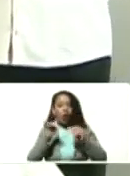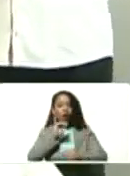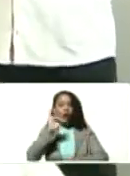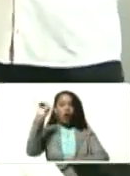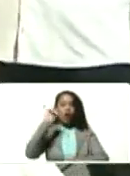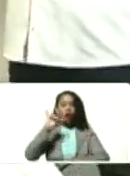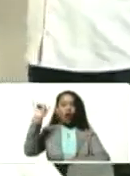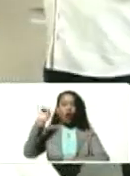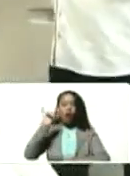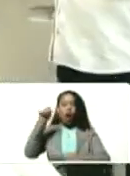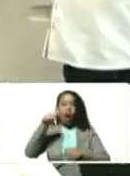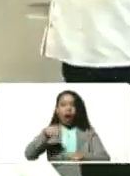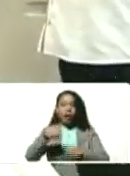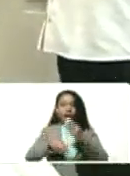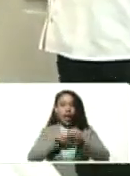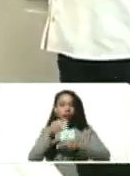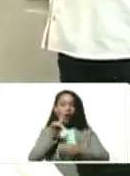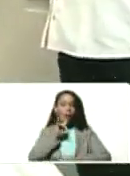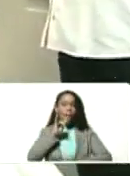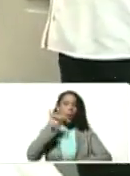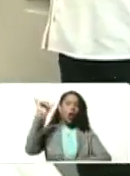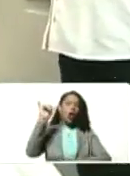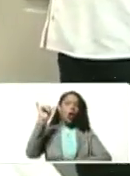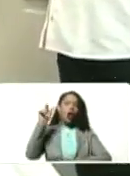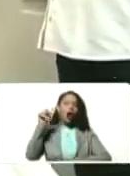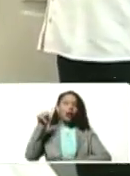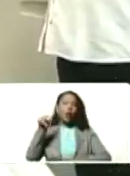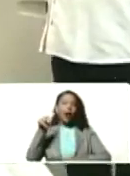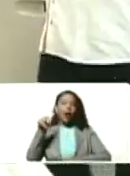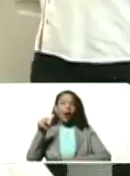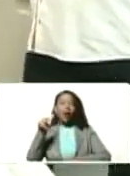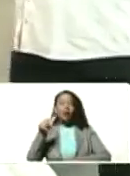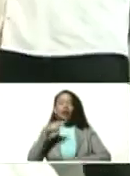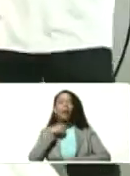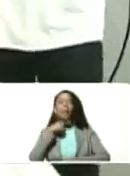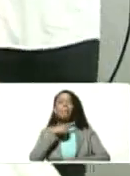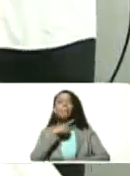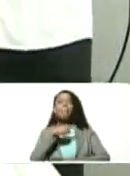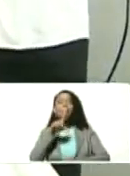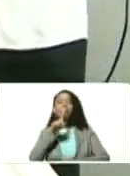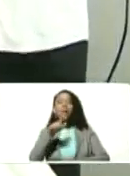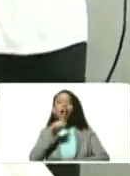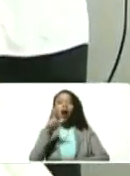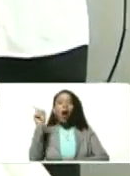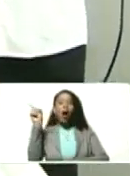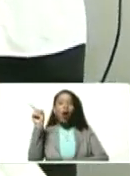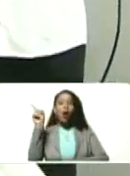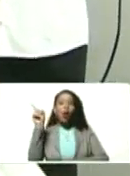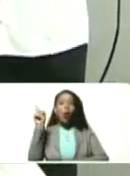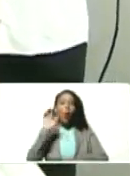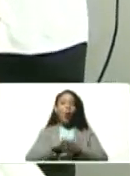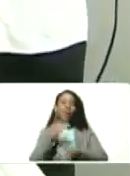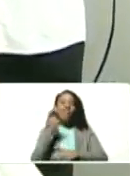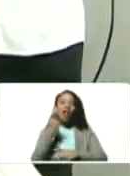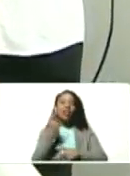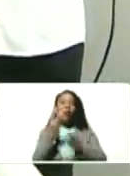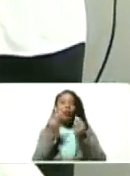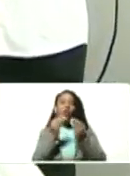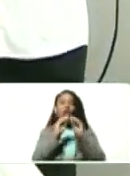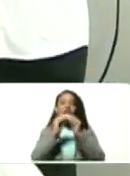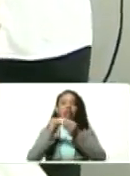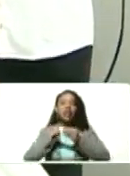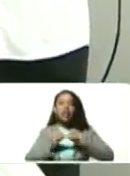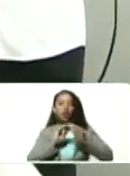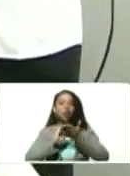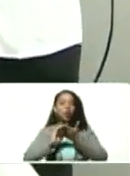denuncias. Y aquí se hizo la denuncia que el tomógrafo estaba fuera de actividad porque le faltaba un conjunto de reparaciones. Y con